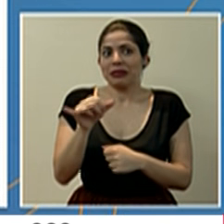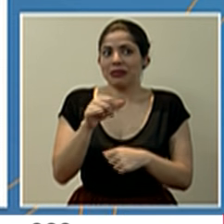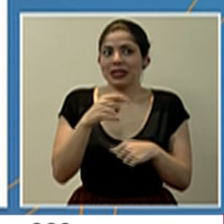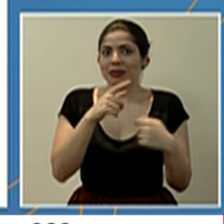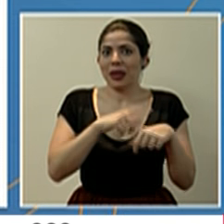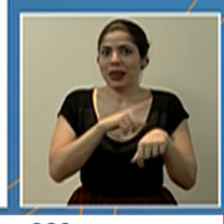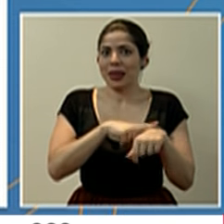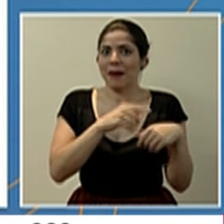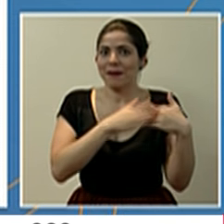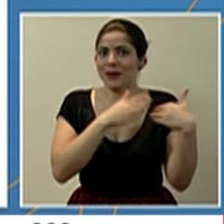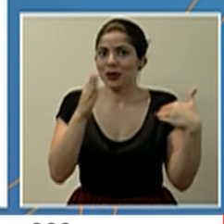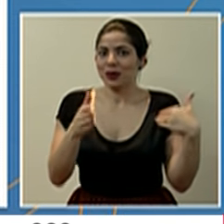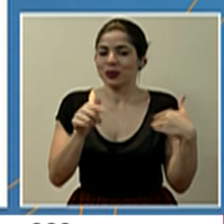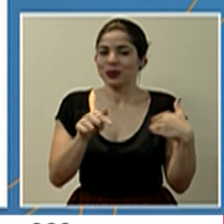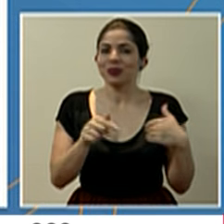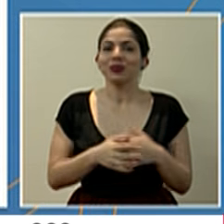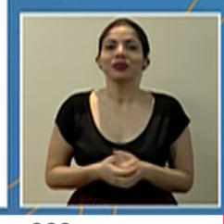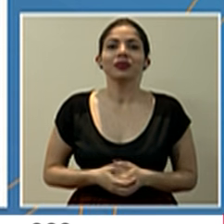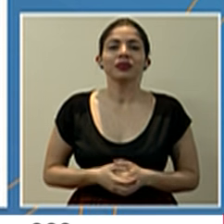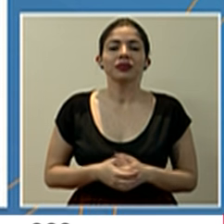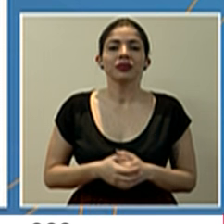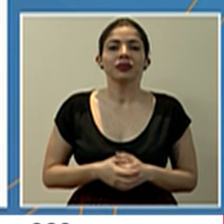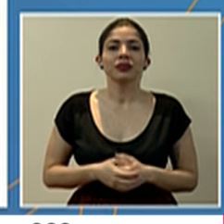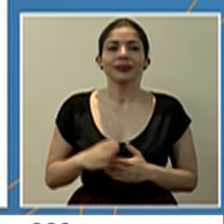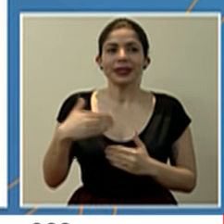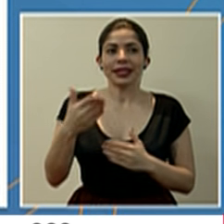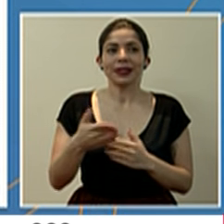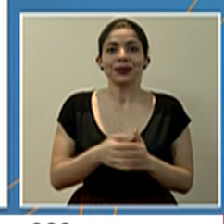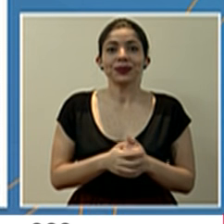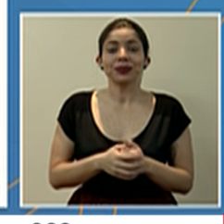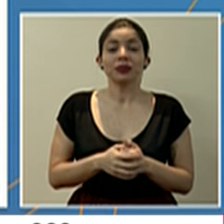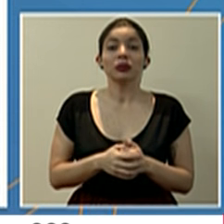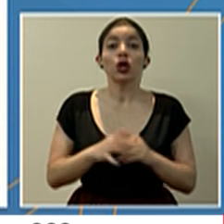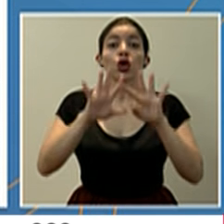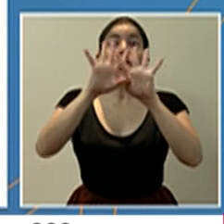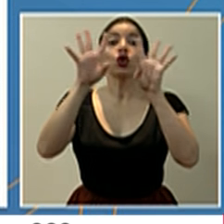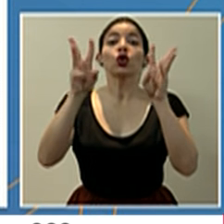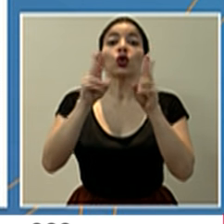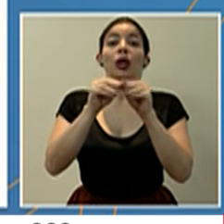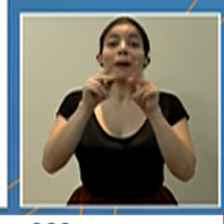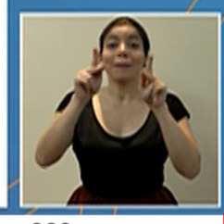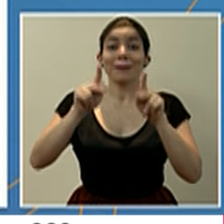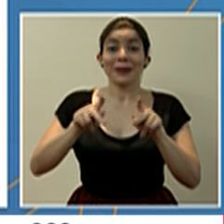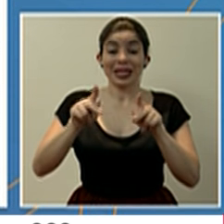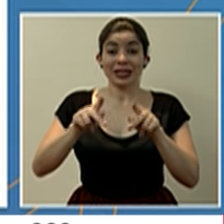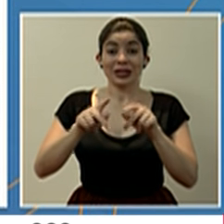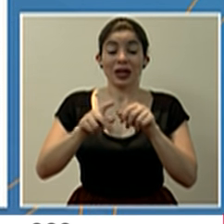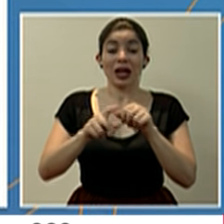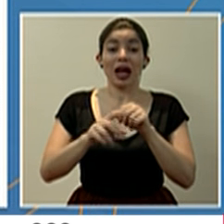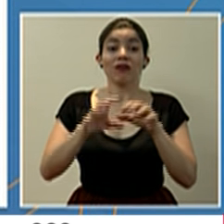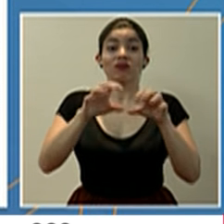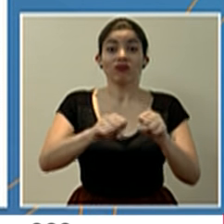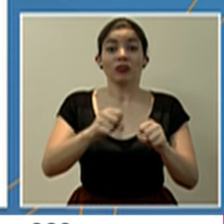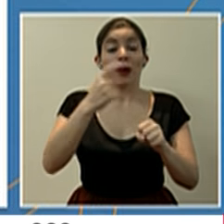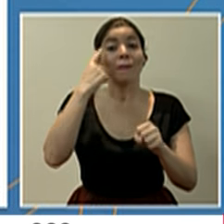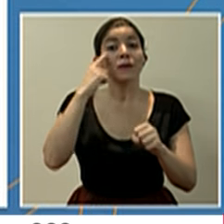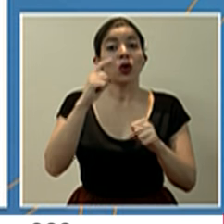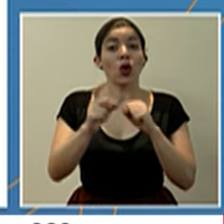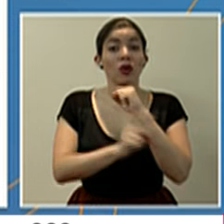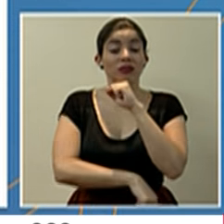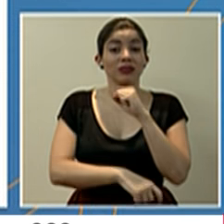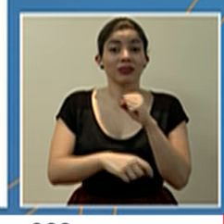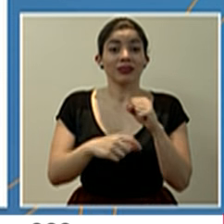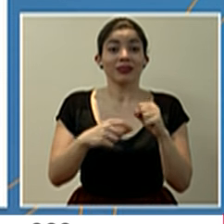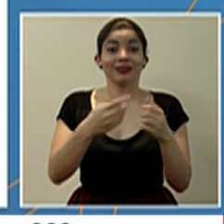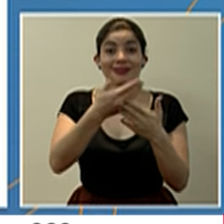periodo que he indicado. Siguiente. Bueno, del total de las personas detenidas por infracciones sanitarias, esto ya tiene que